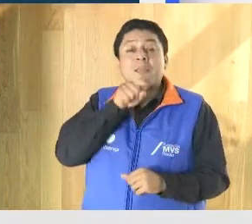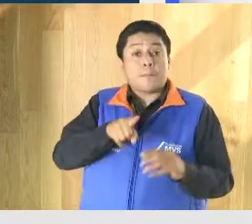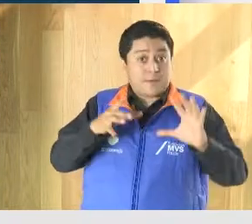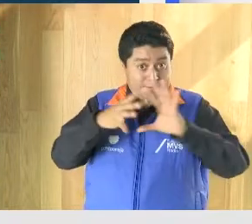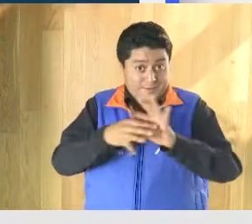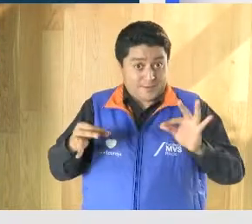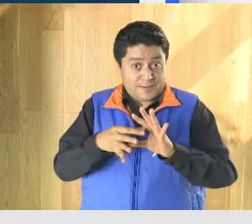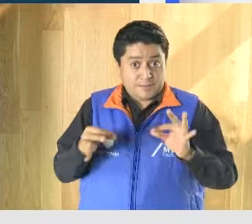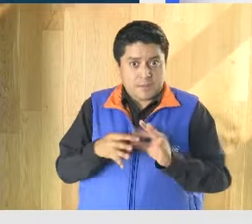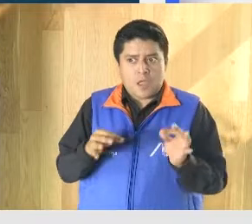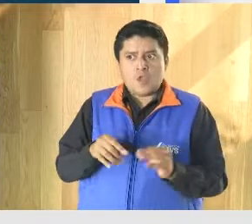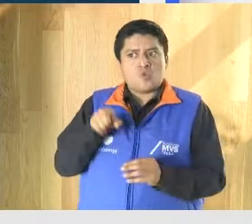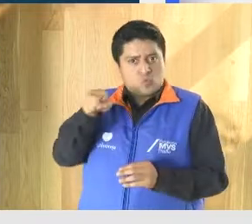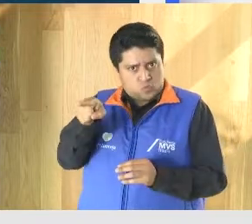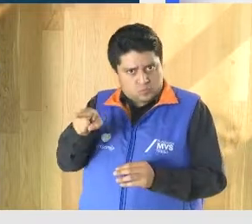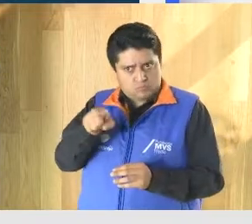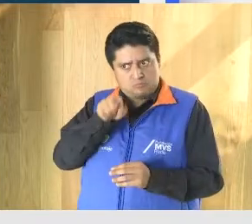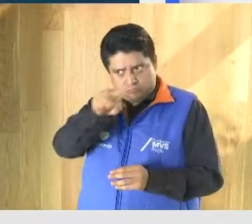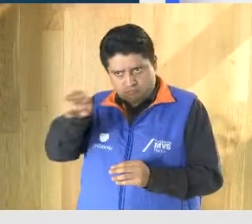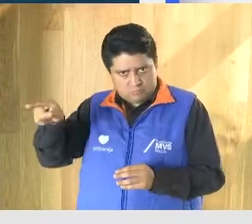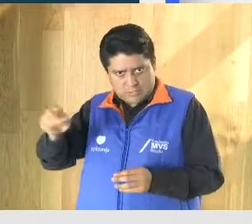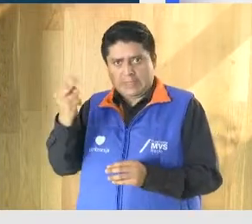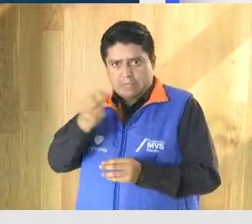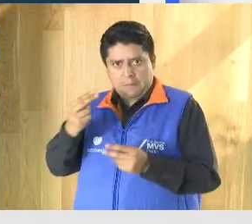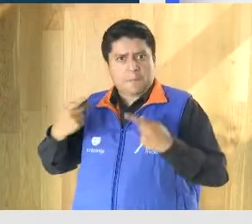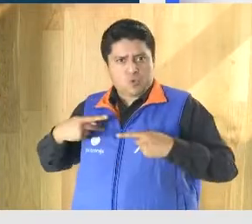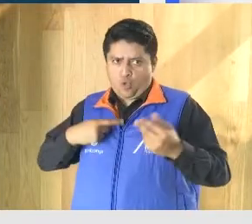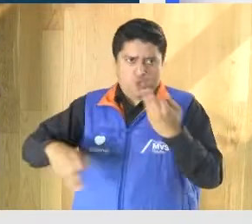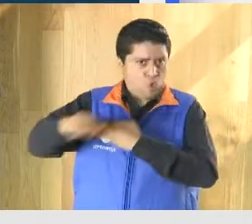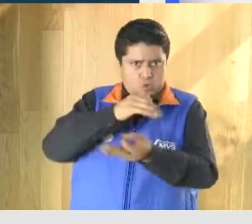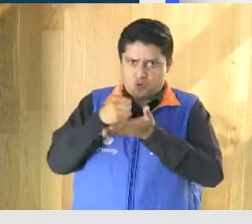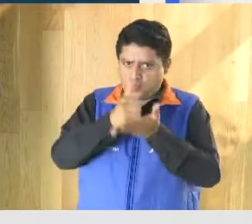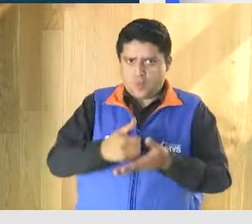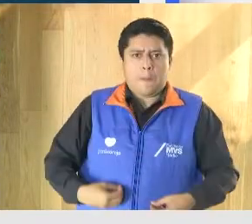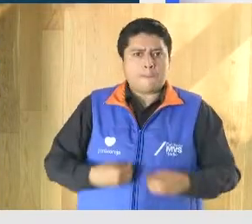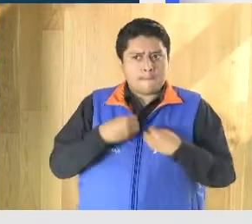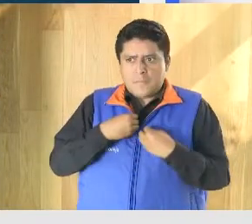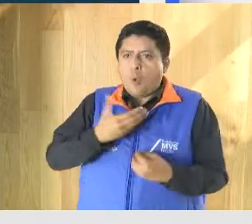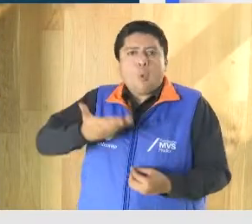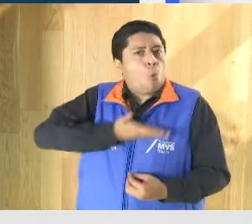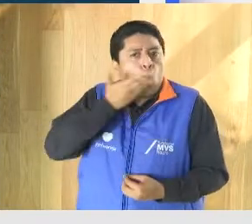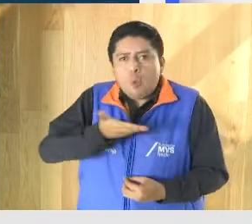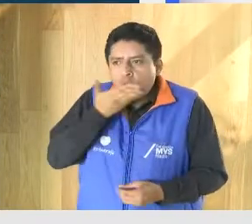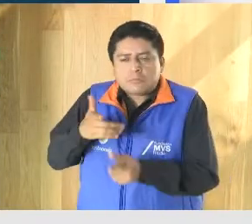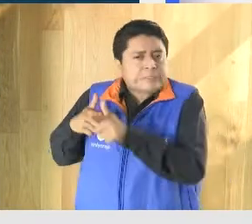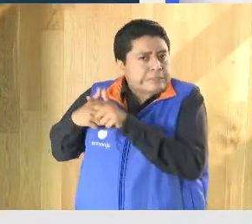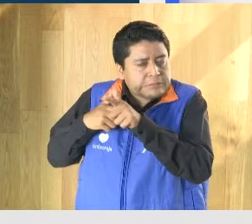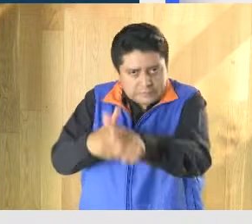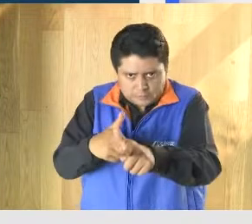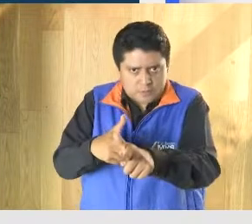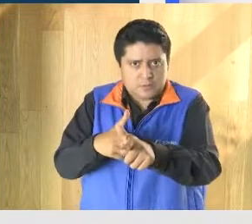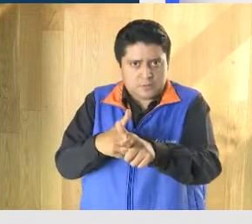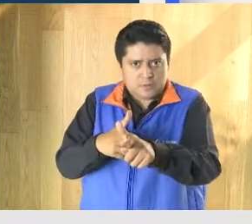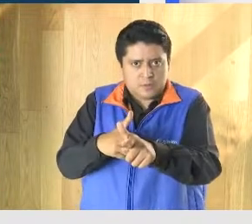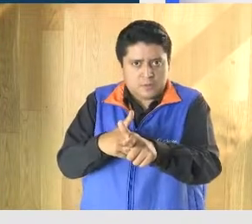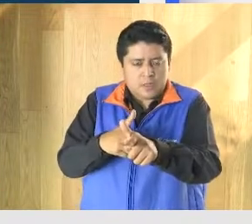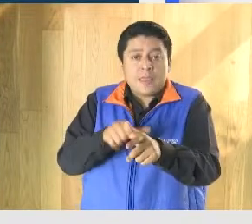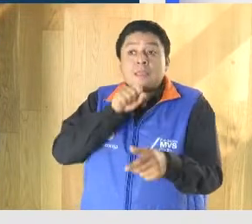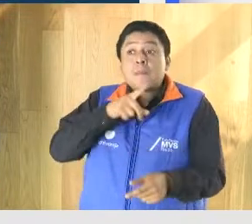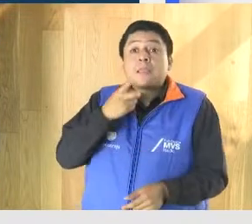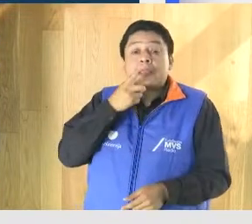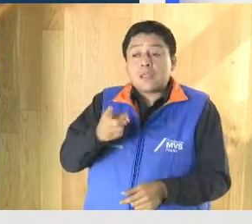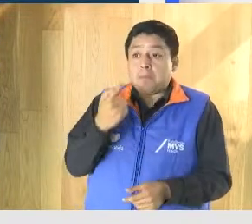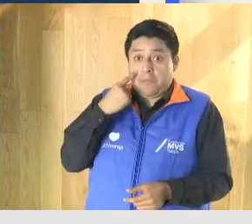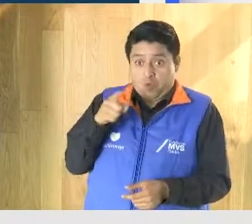su estándar y empiezan a ver que hay oportunidades de negocio en la transición, por ejemplo, en